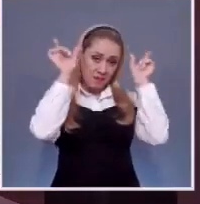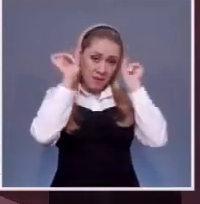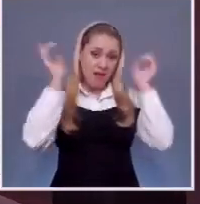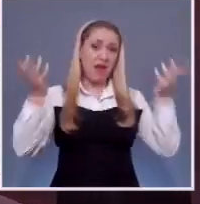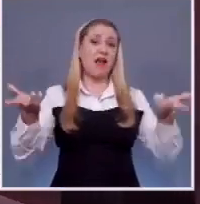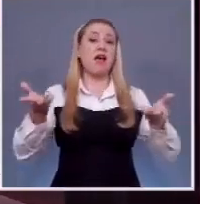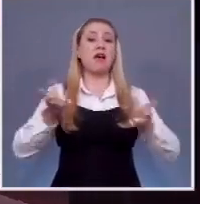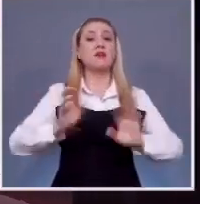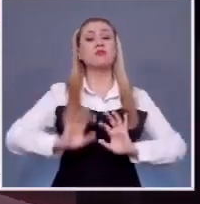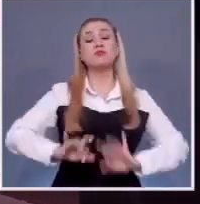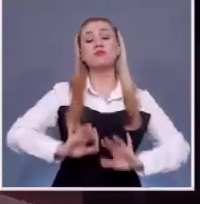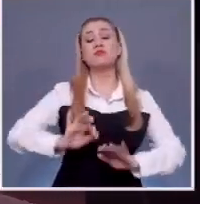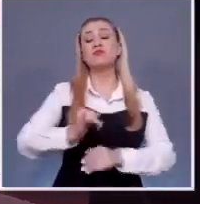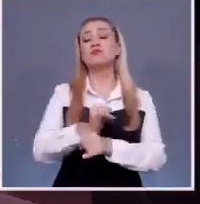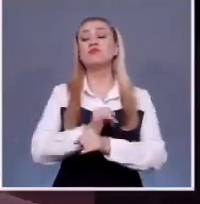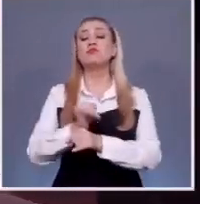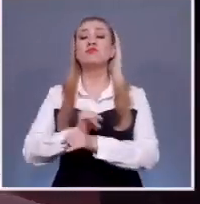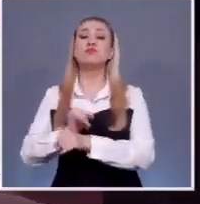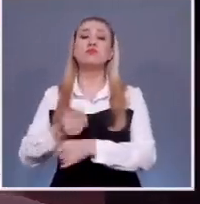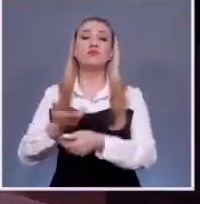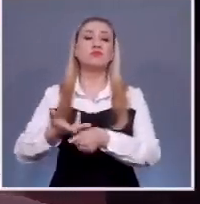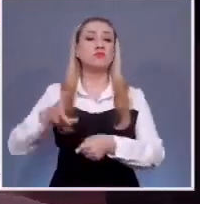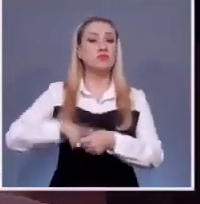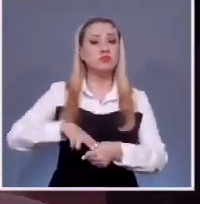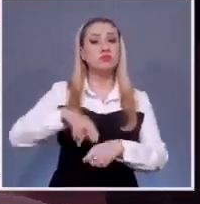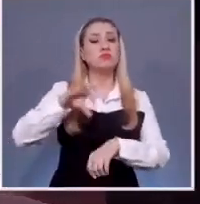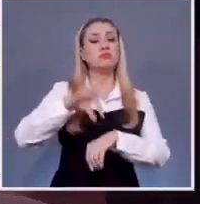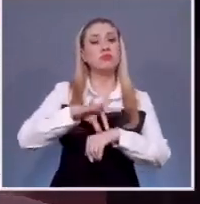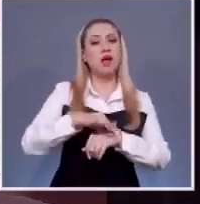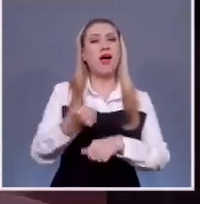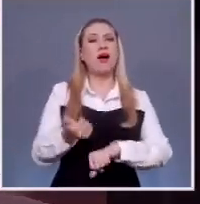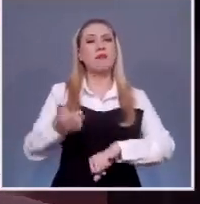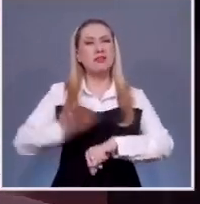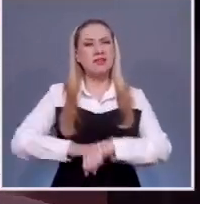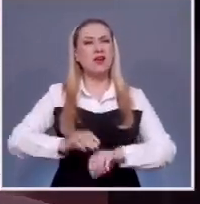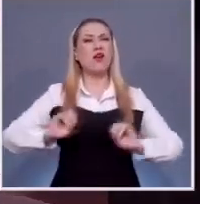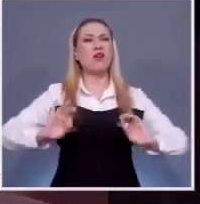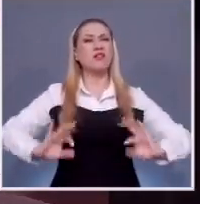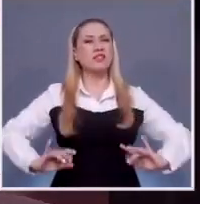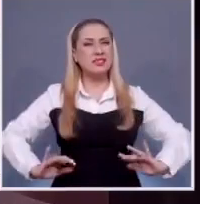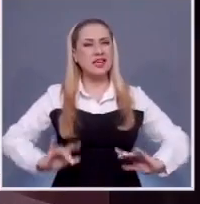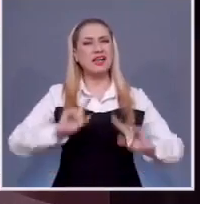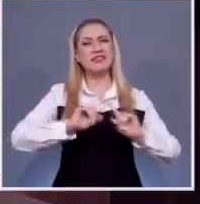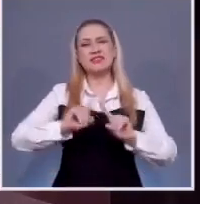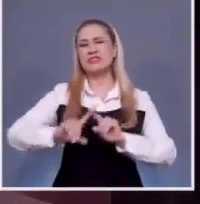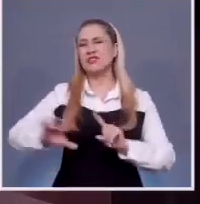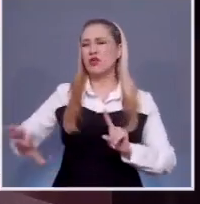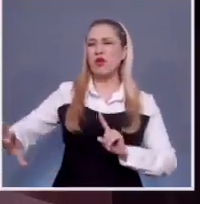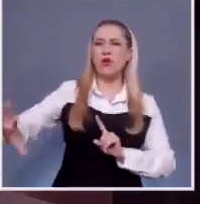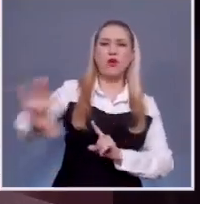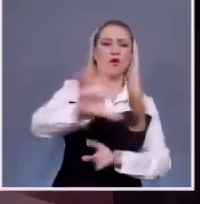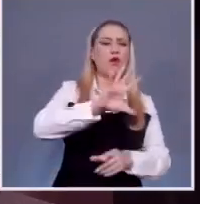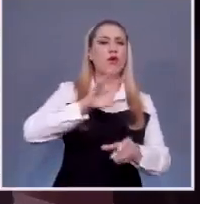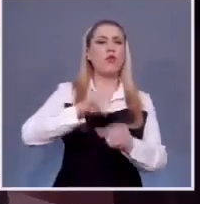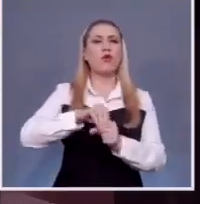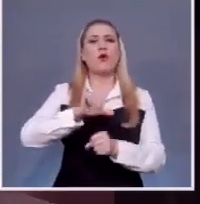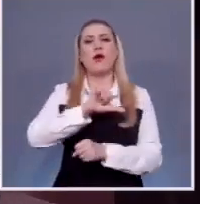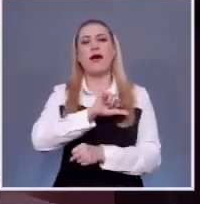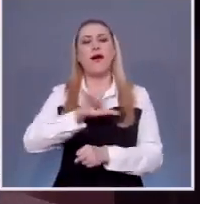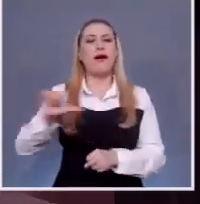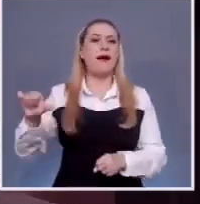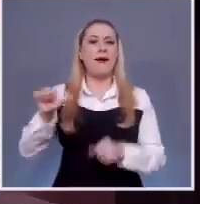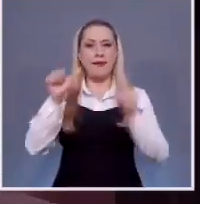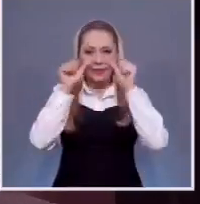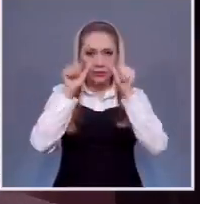los asistentes administrativos, es decir, cualquier persona con la que tenga contacto la persona que está viviendo el proceso de reproducción. Habría que